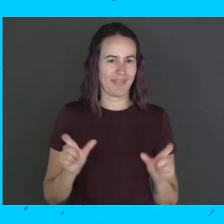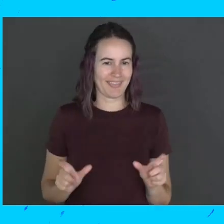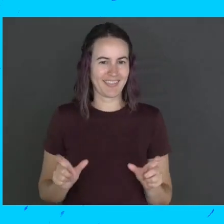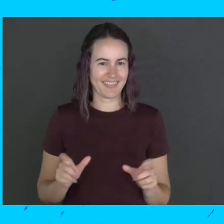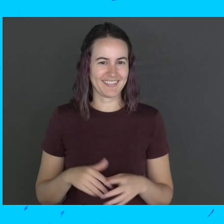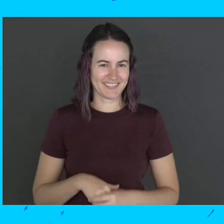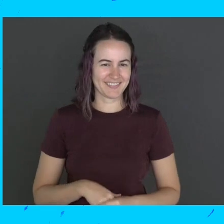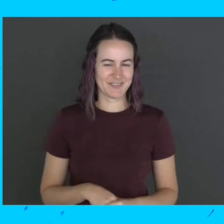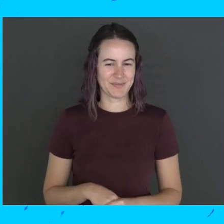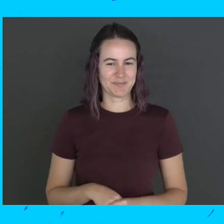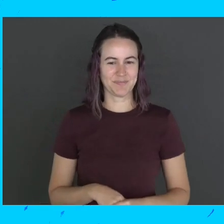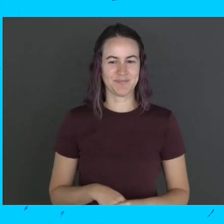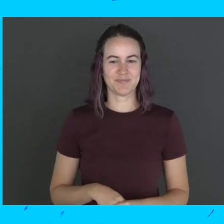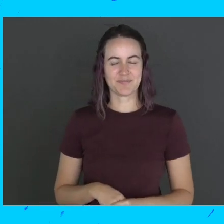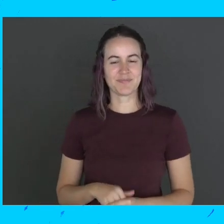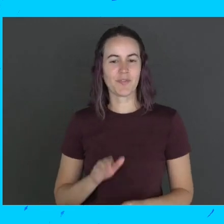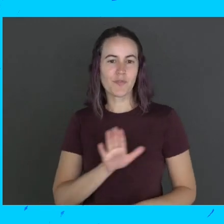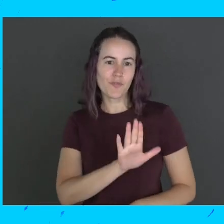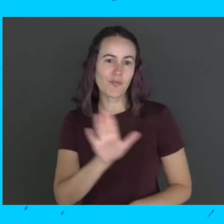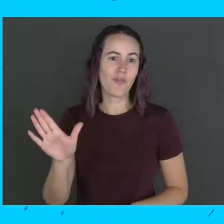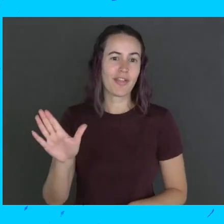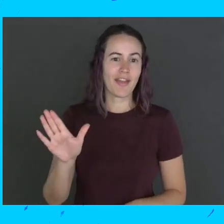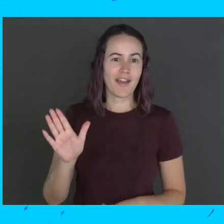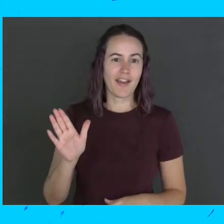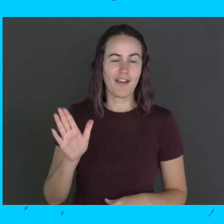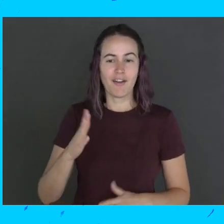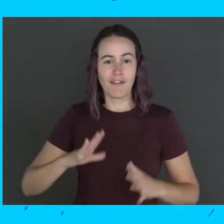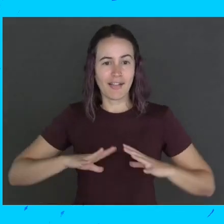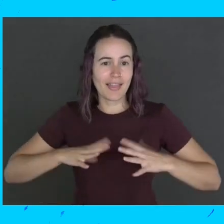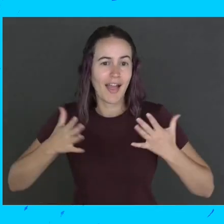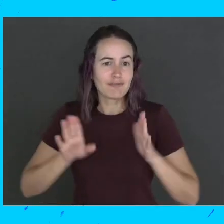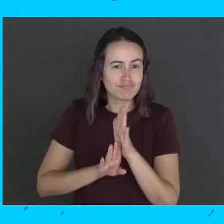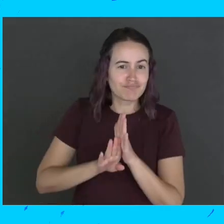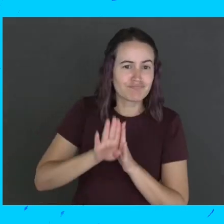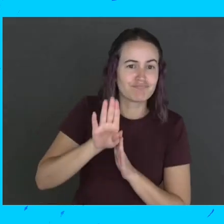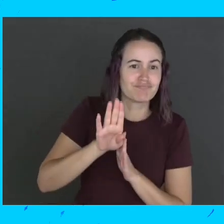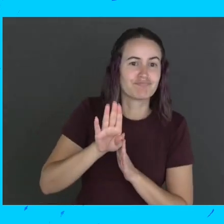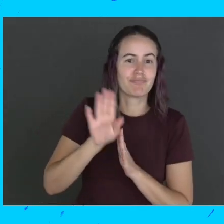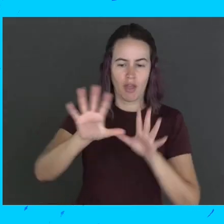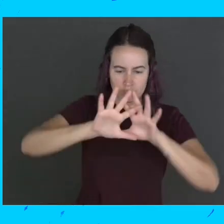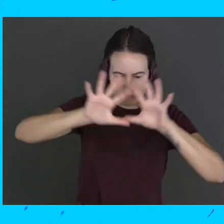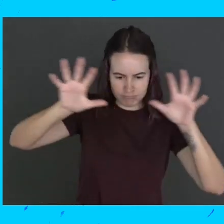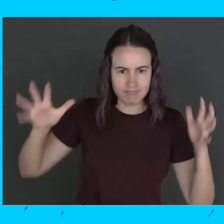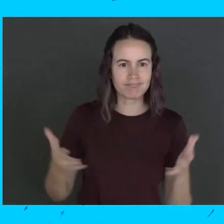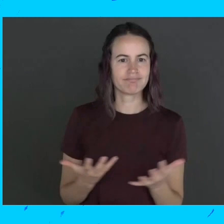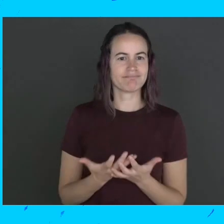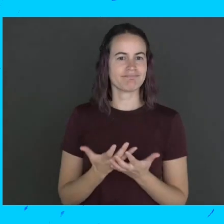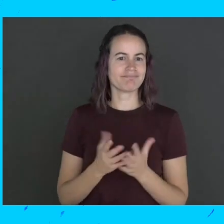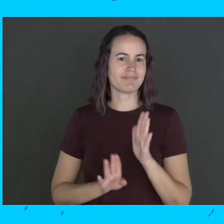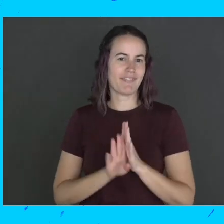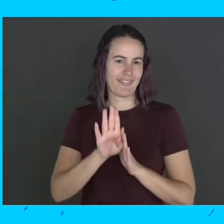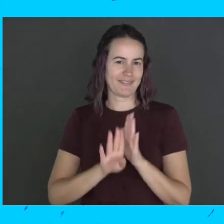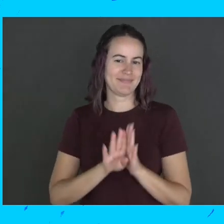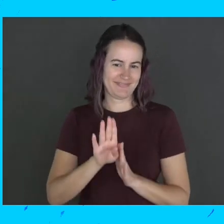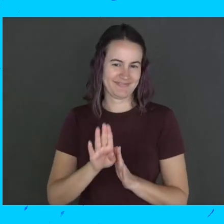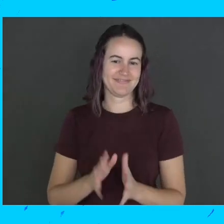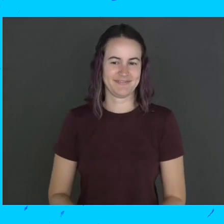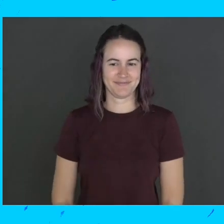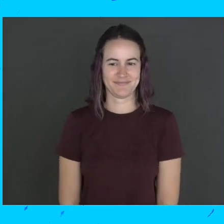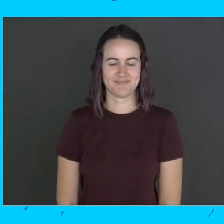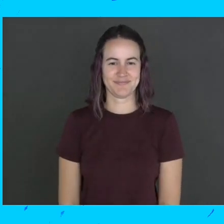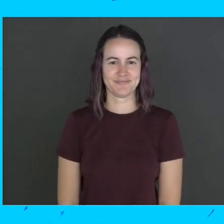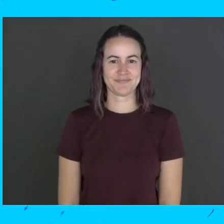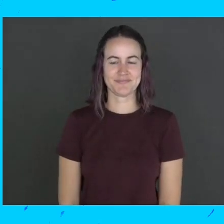tenemos los pilares, tenemos cuatro pilares de la estrategia. Tenemos el estilo de